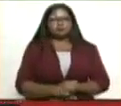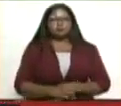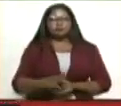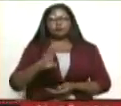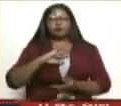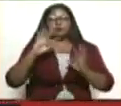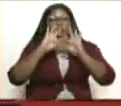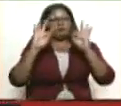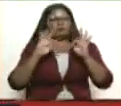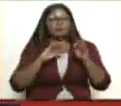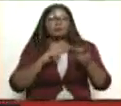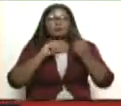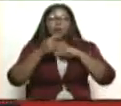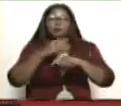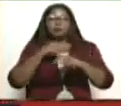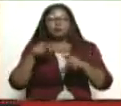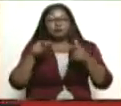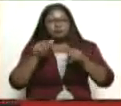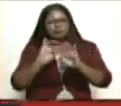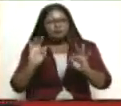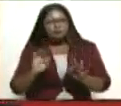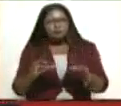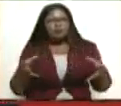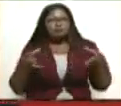cambio, esta mesa trata